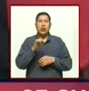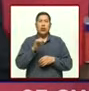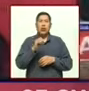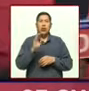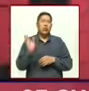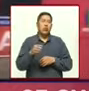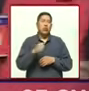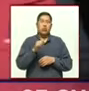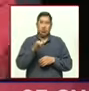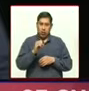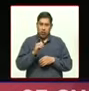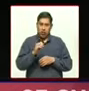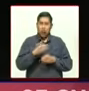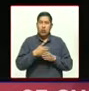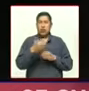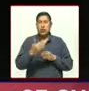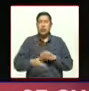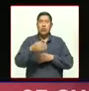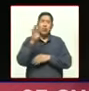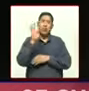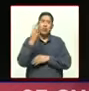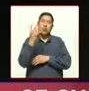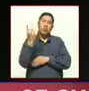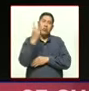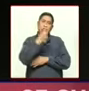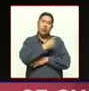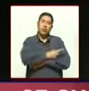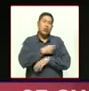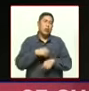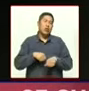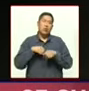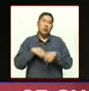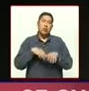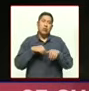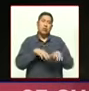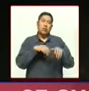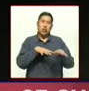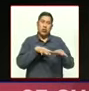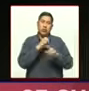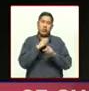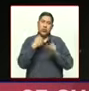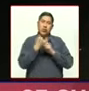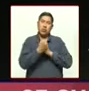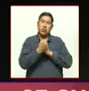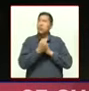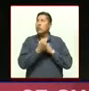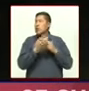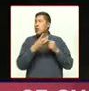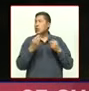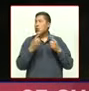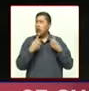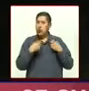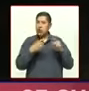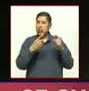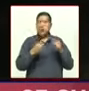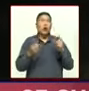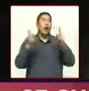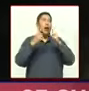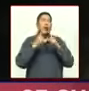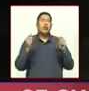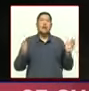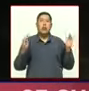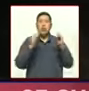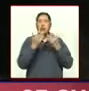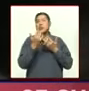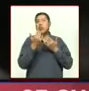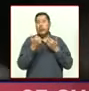de esta manera consumando su cuarto día de marcha en este sentido, con rumbo a la sede de gobierno. Lo que se